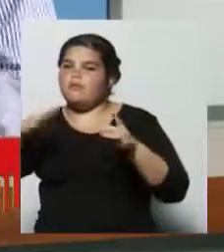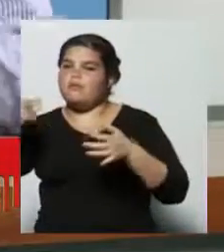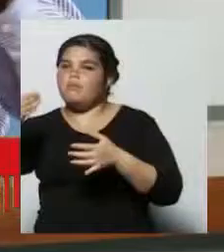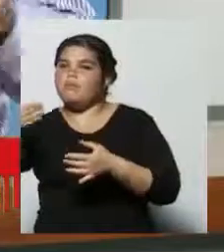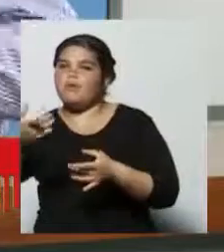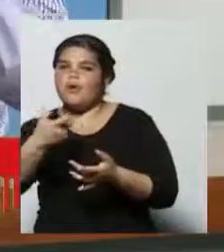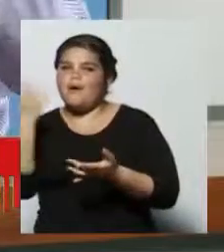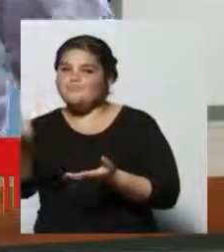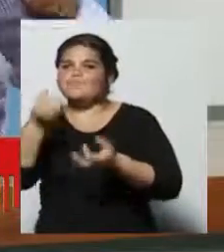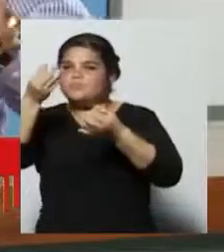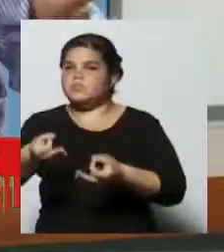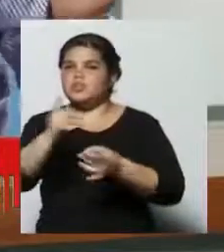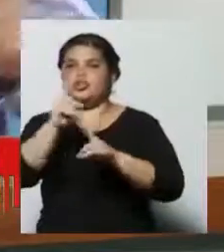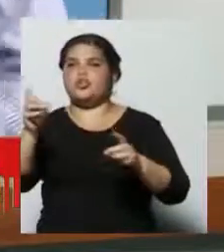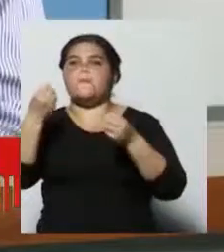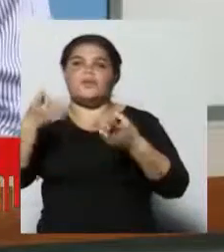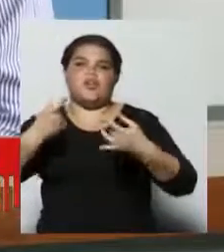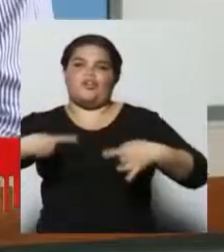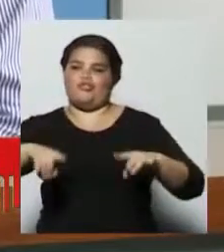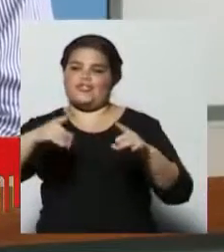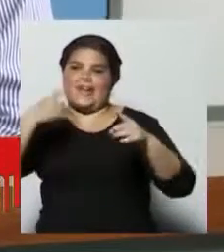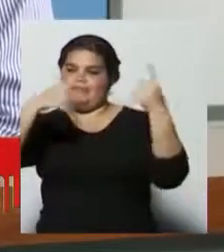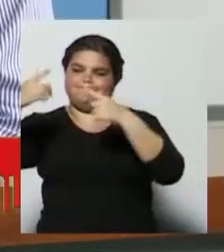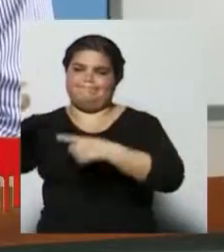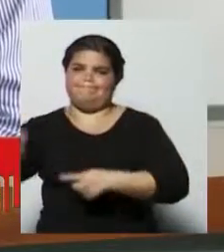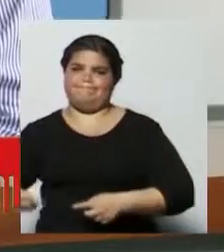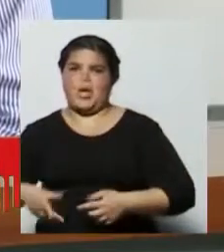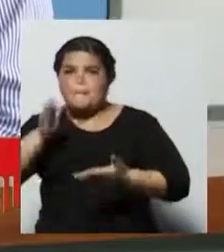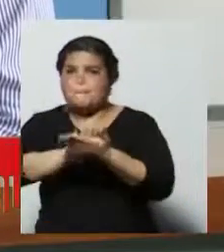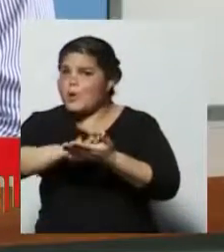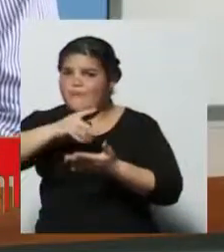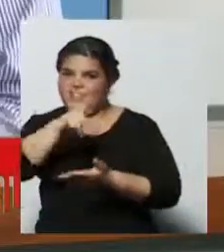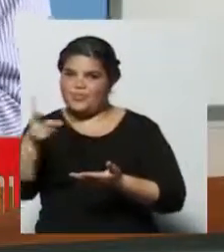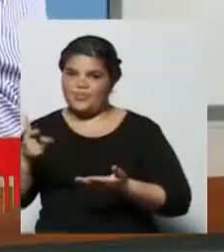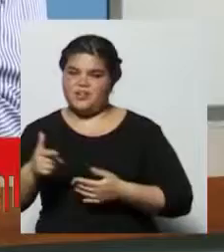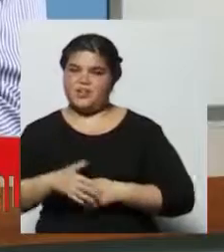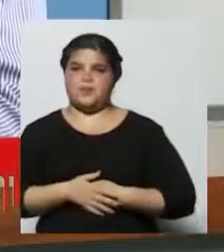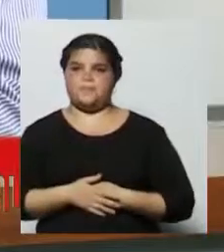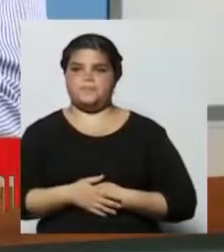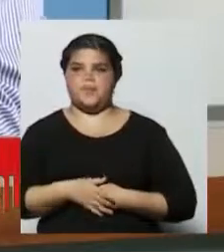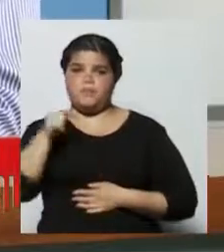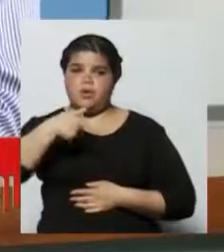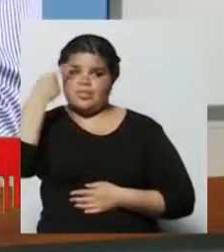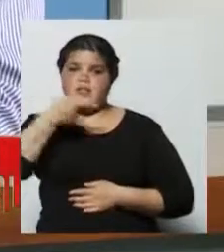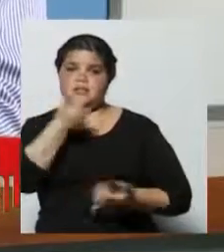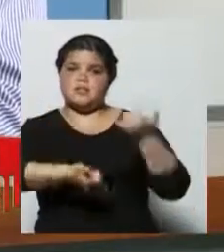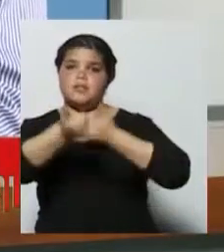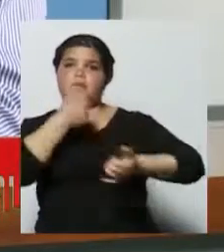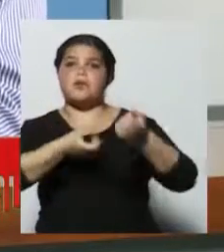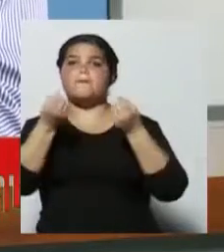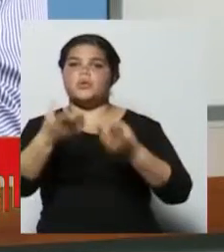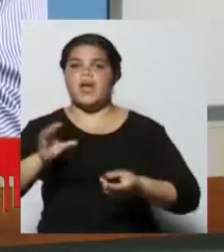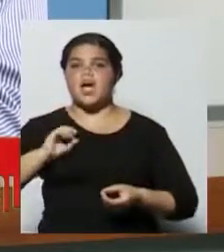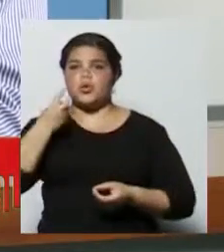Porque trabajamos con modelos con miles de variables. Claro. Pero es interesante lo que decís porque, bueno, por ejemplo, el año